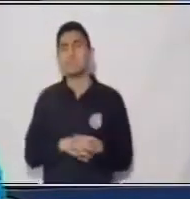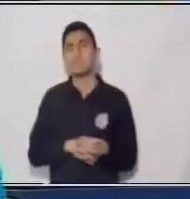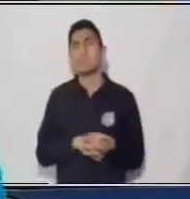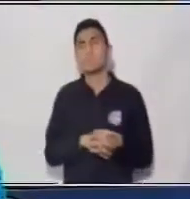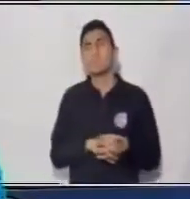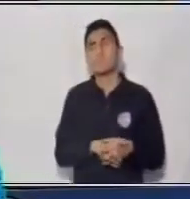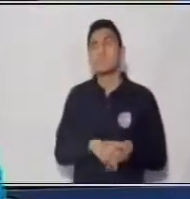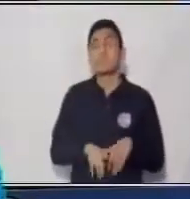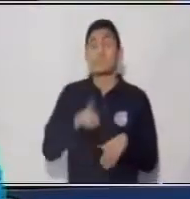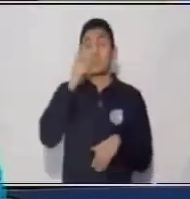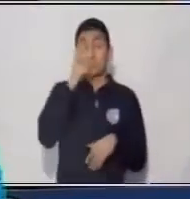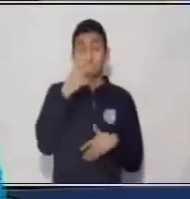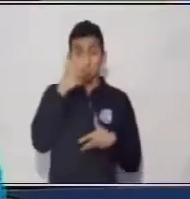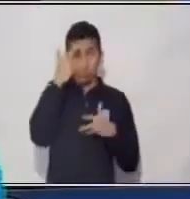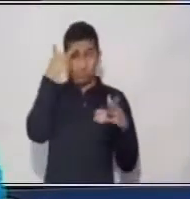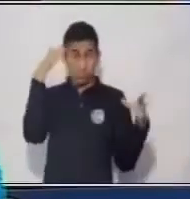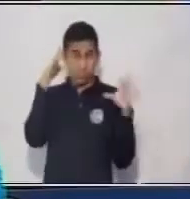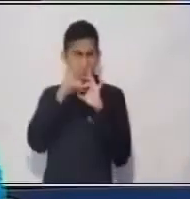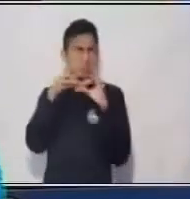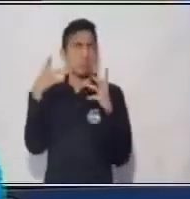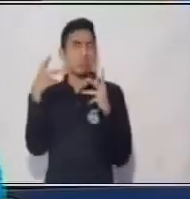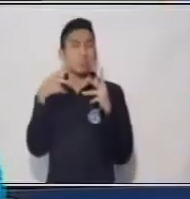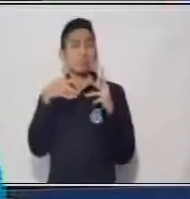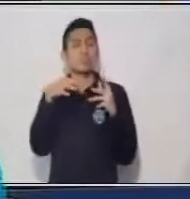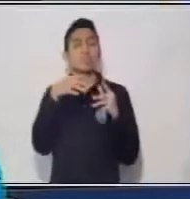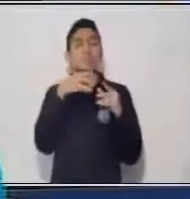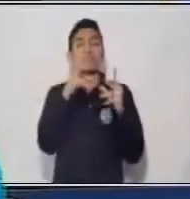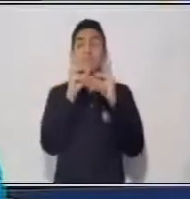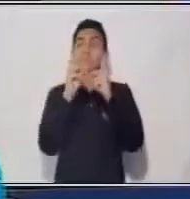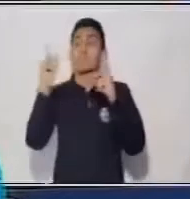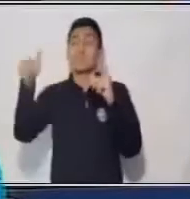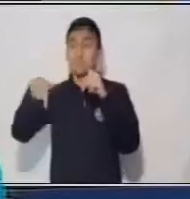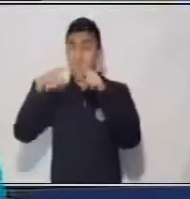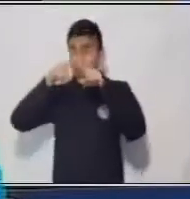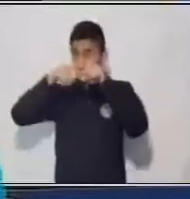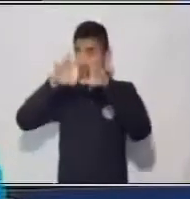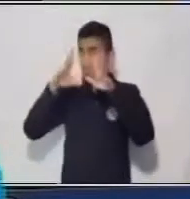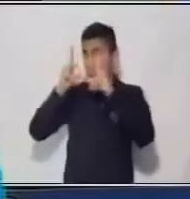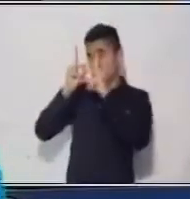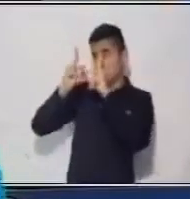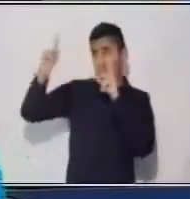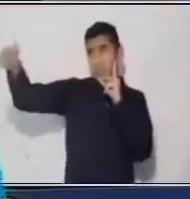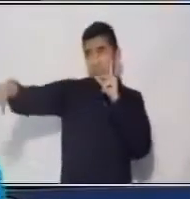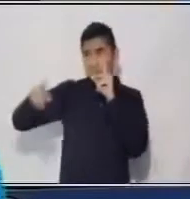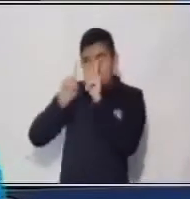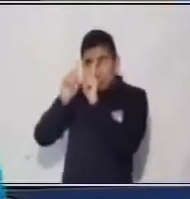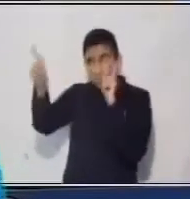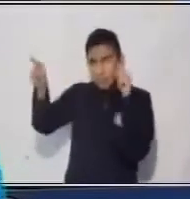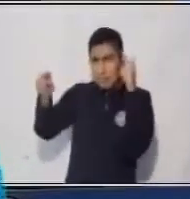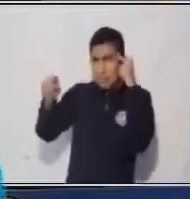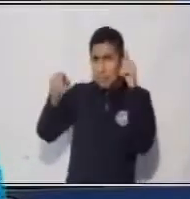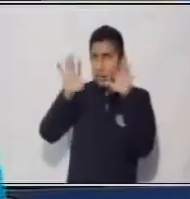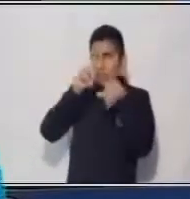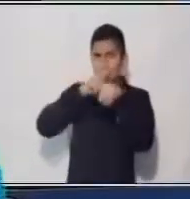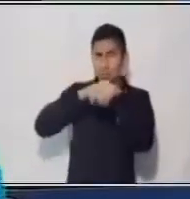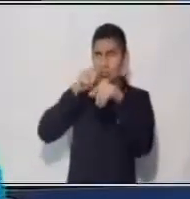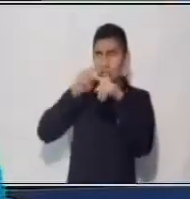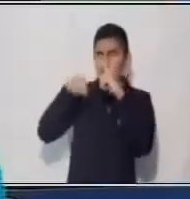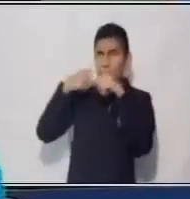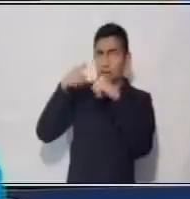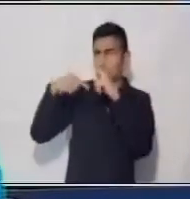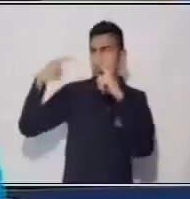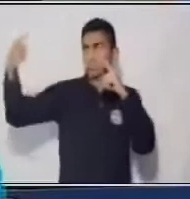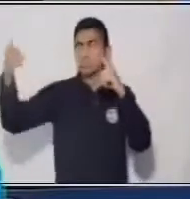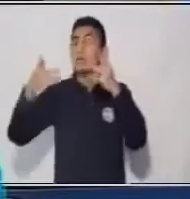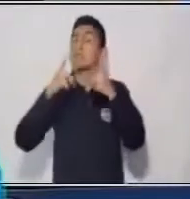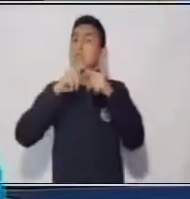por eso se dice que la velocidad es proporcional a la distancia e inversamente proporcional al tiempo. Si